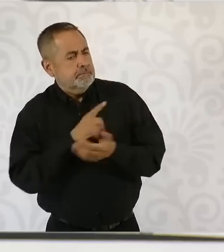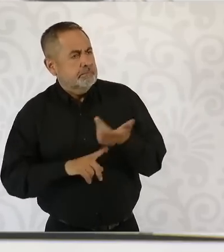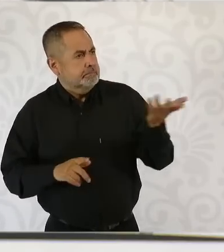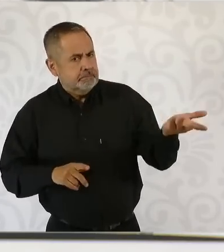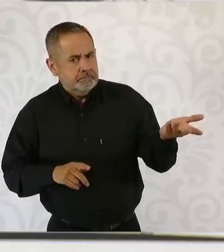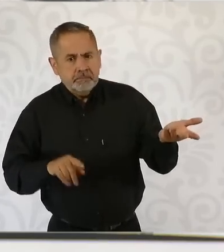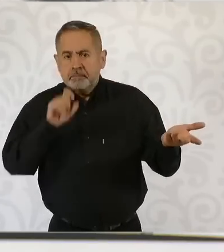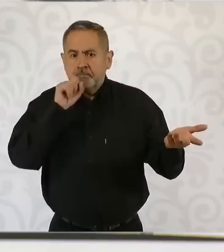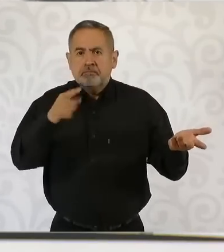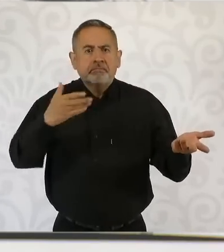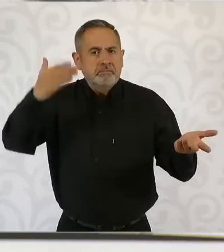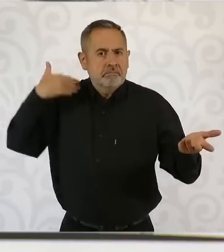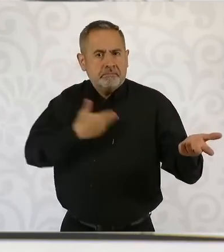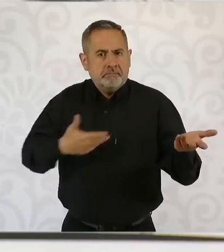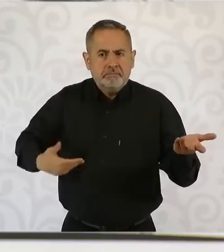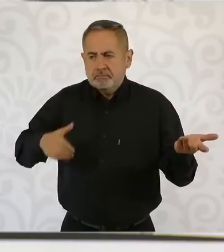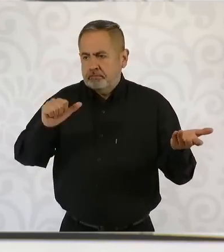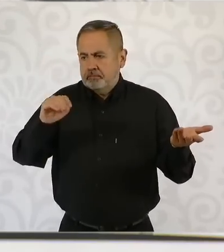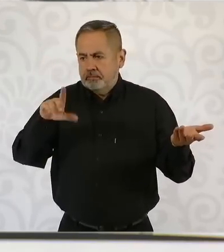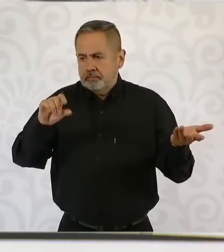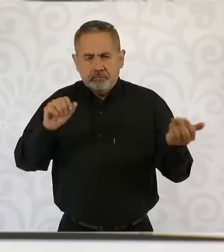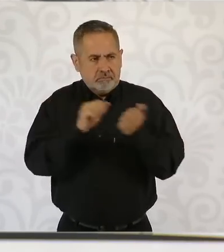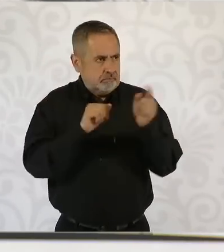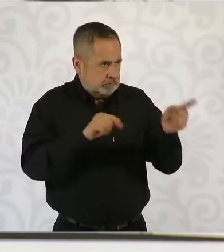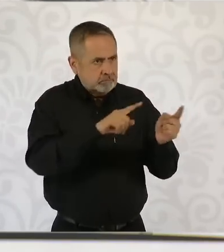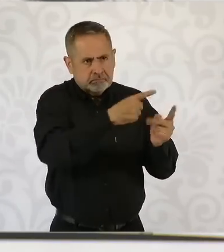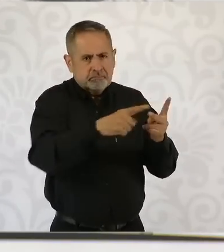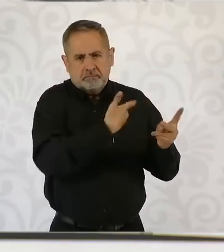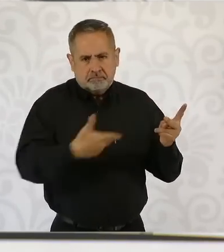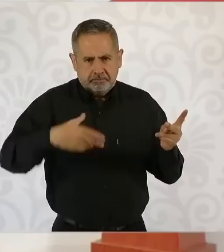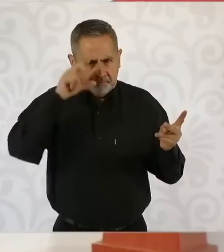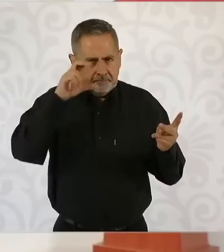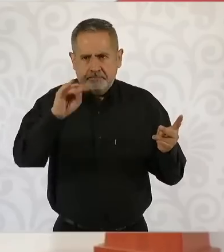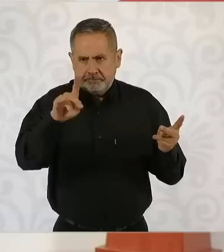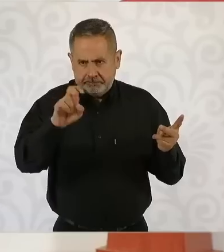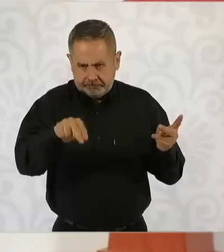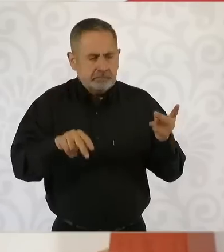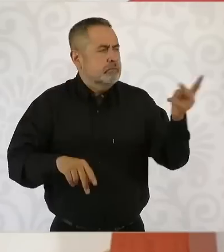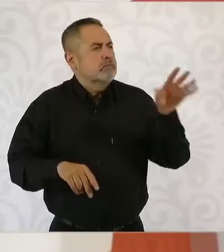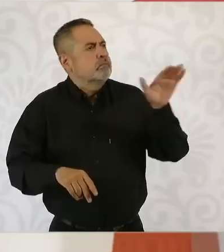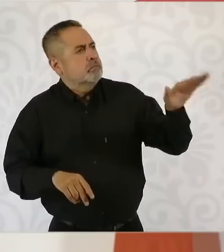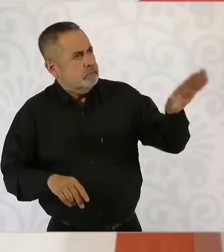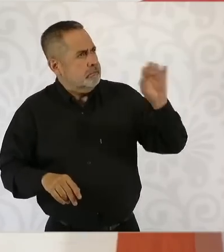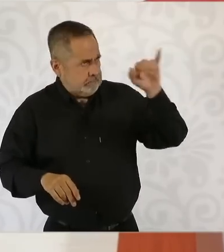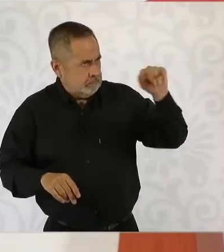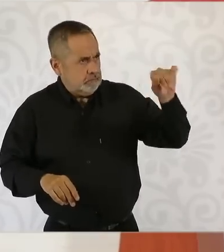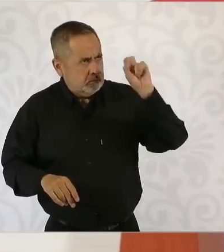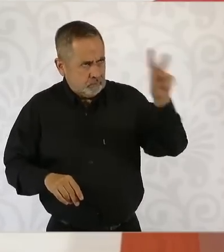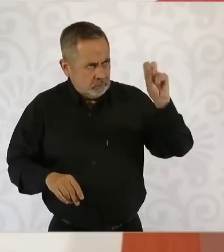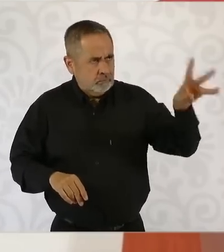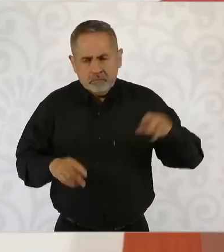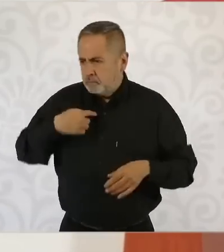como lo hizo en su momento el presidente López Obrador con él y con el presidente Biden, que México va a colaborar para